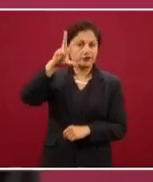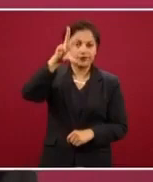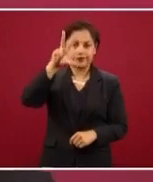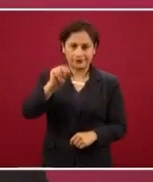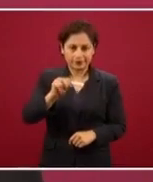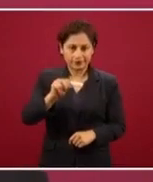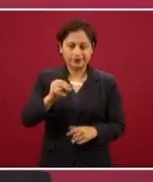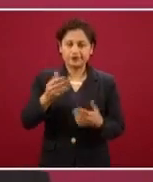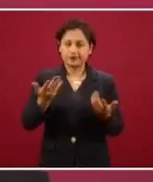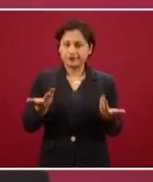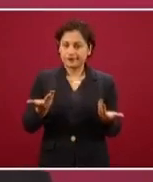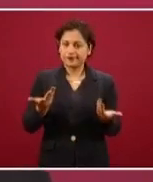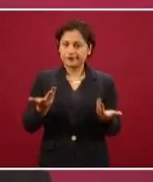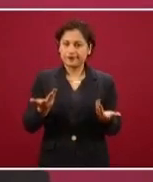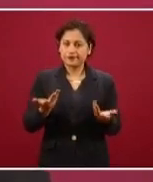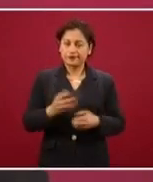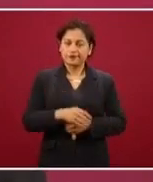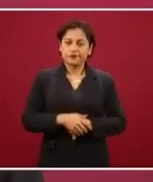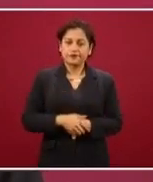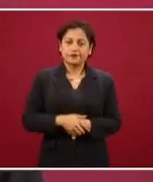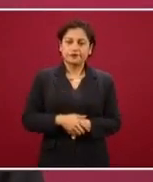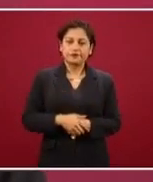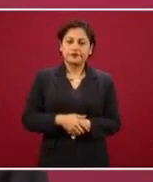Y resulta que